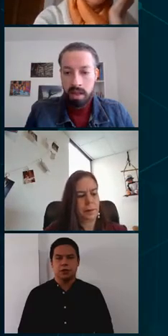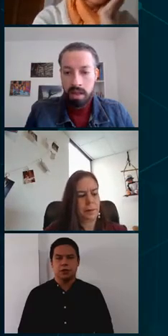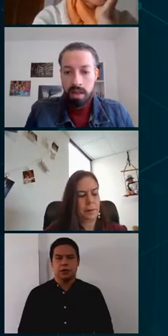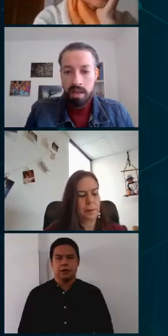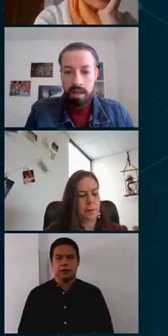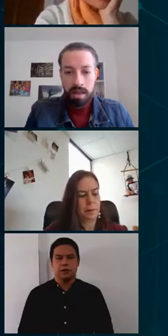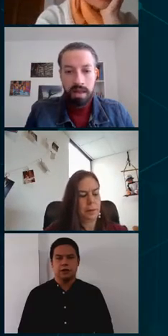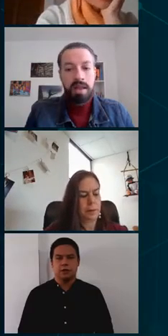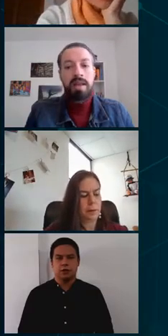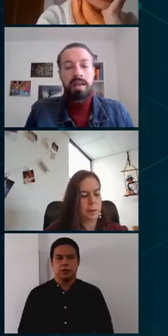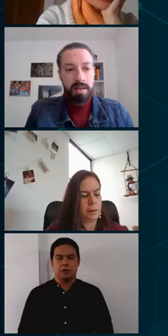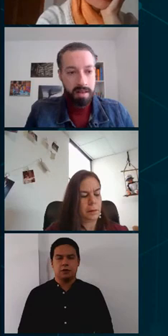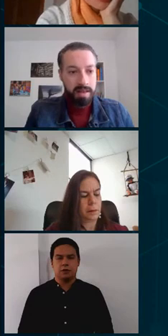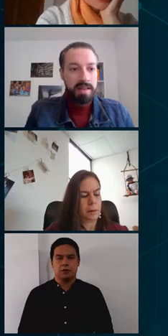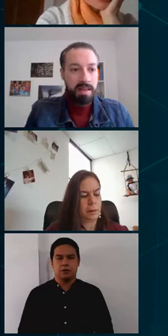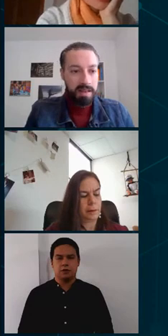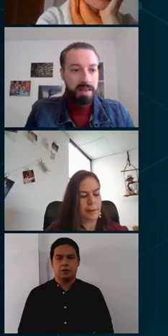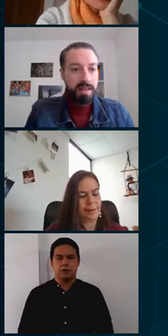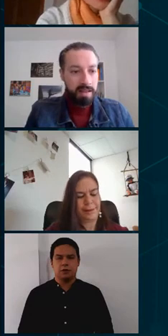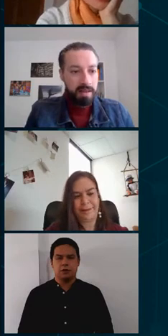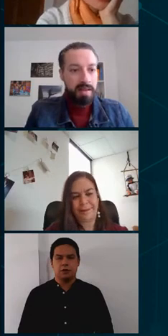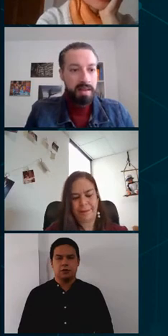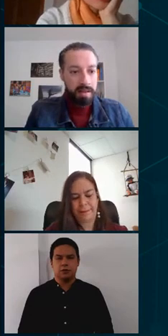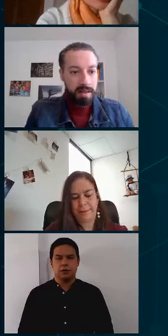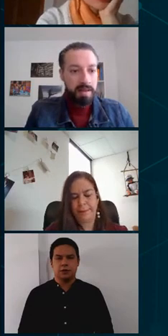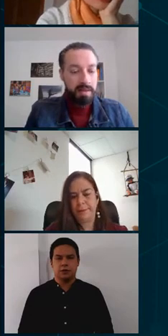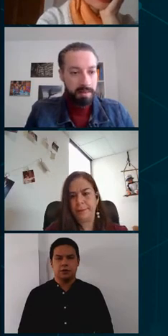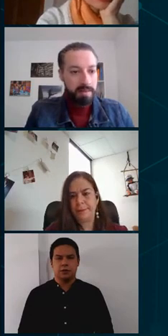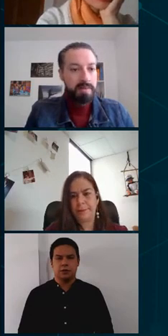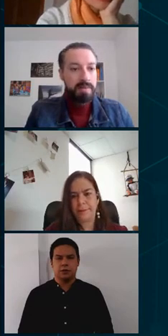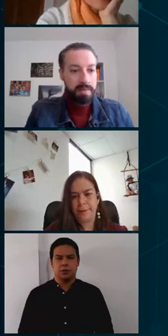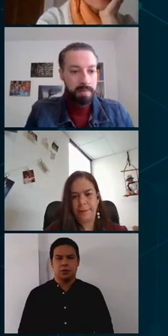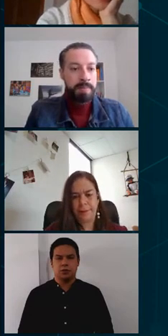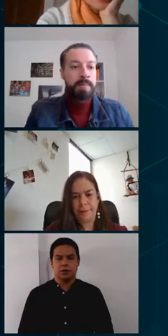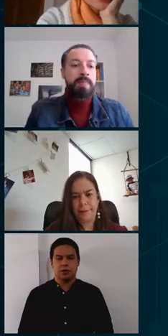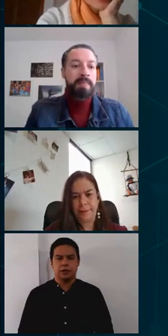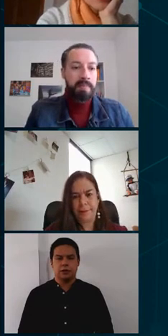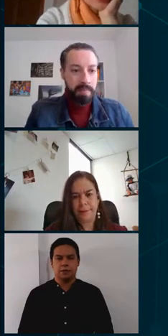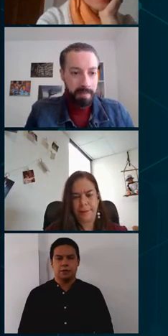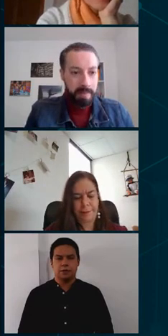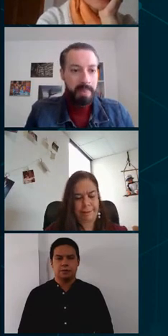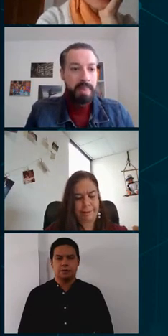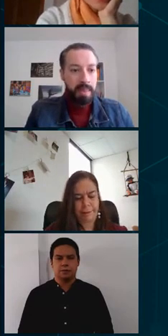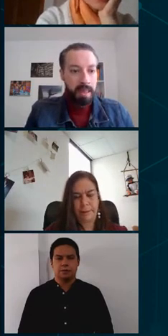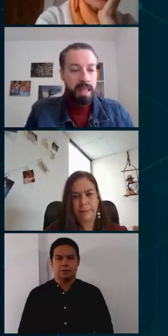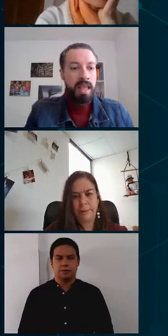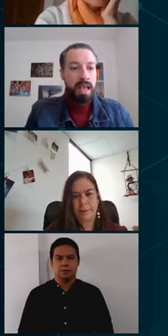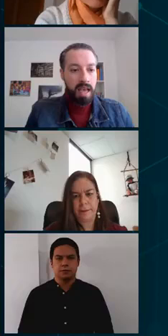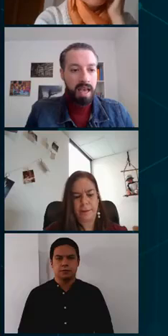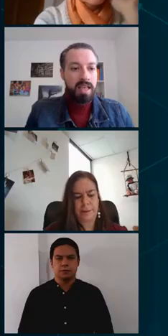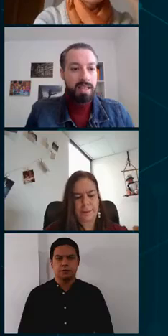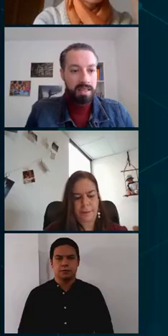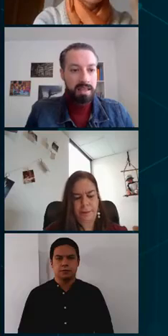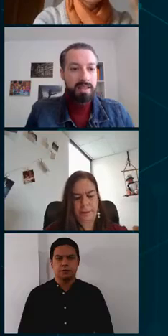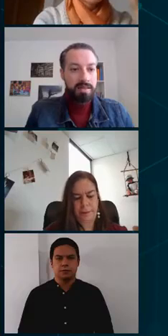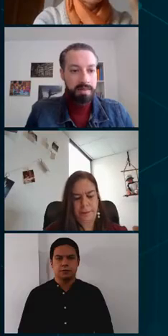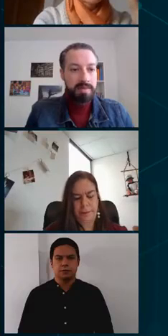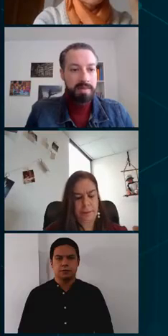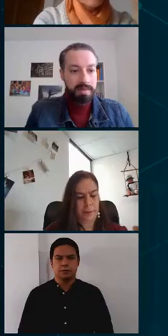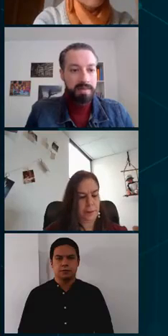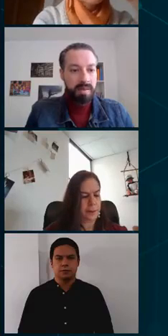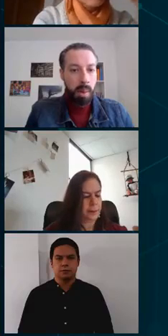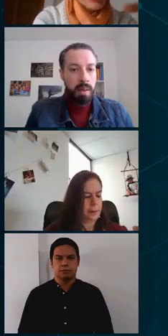Ese comentario me encanta, porque empieza a ser como esa opinión colectiva. Gracias, Paula. Precisamente la